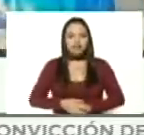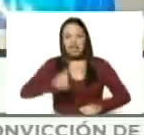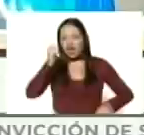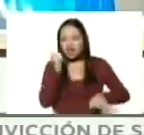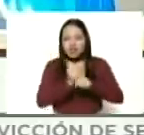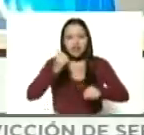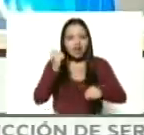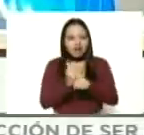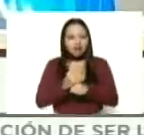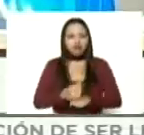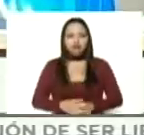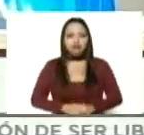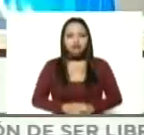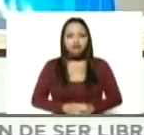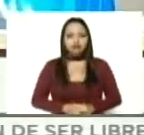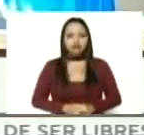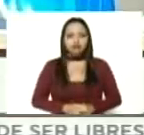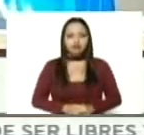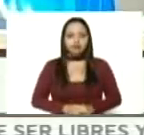trabajando,